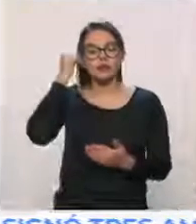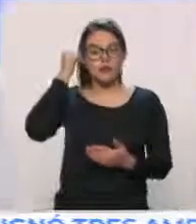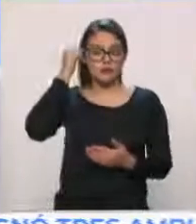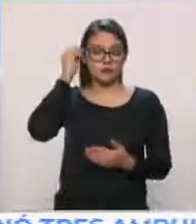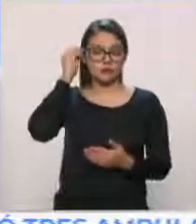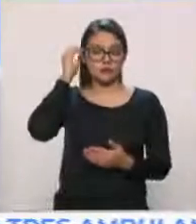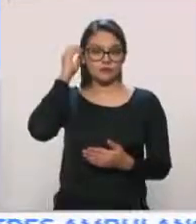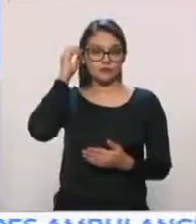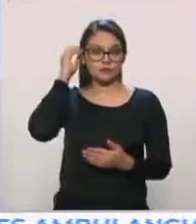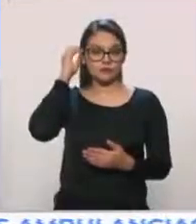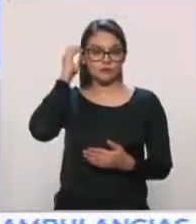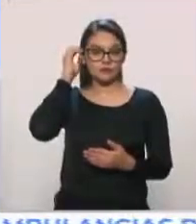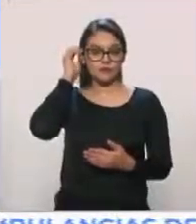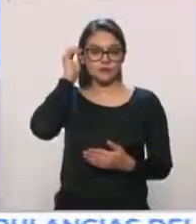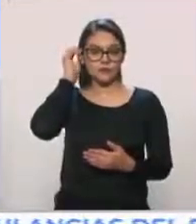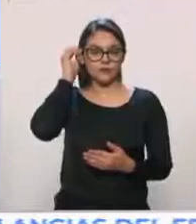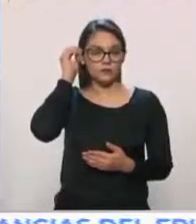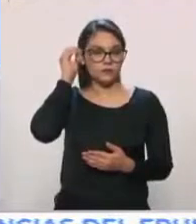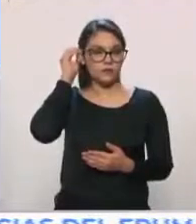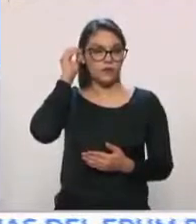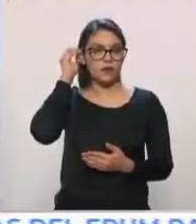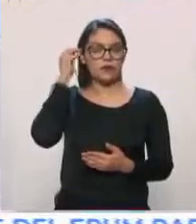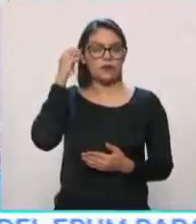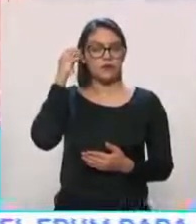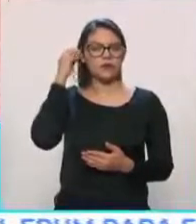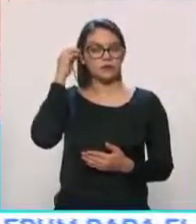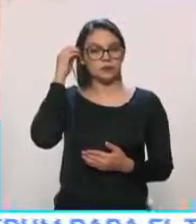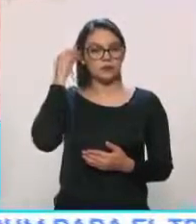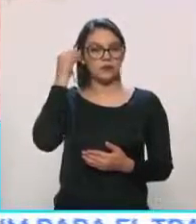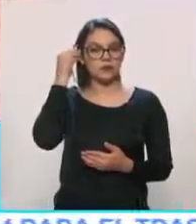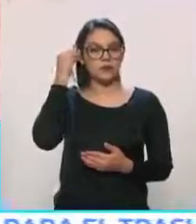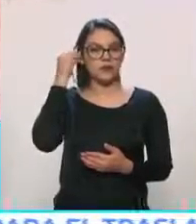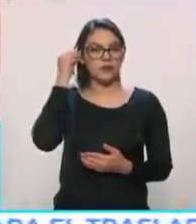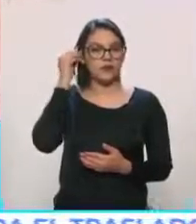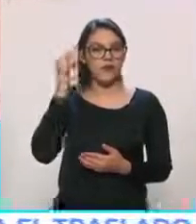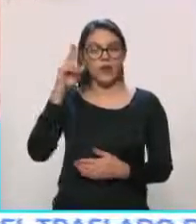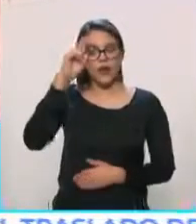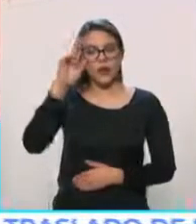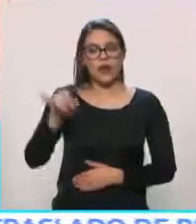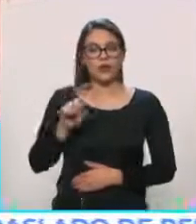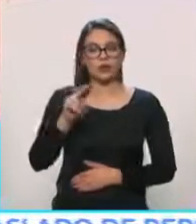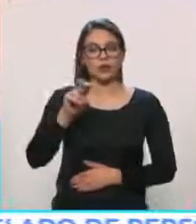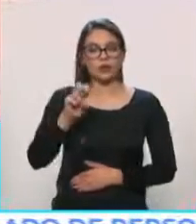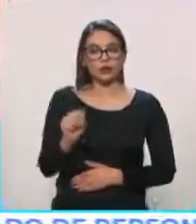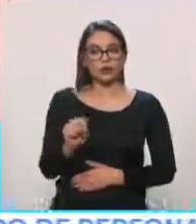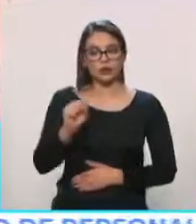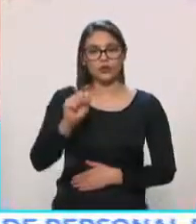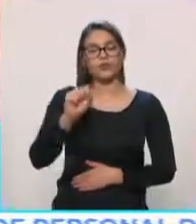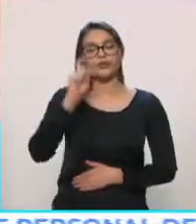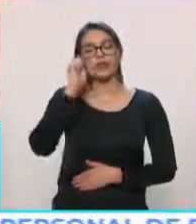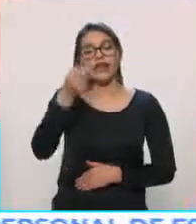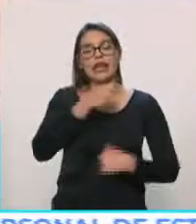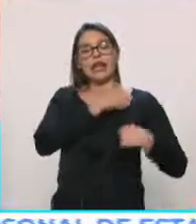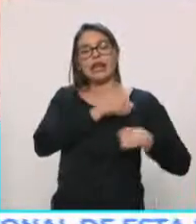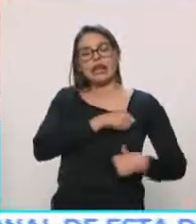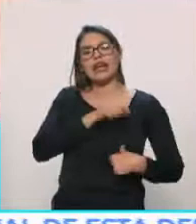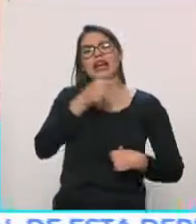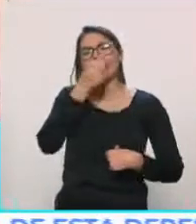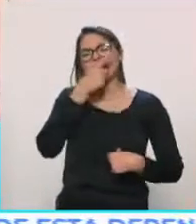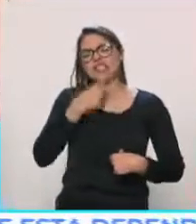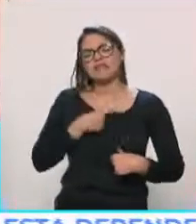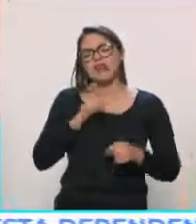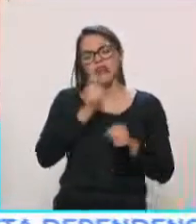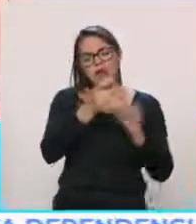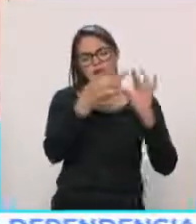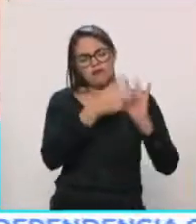Antonio Rodríguez Aguirre, coordinador nacional de Desarrollo Cultural Infantil, para platicarnos de lo que Alas y Raíces tiene para ofrecer a los